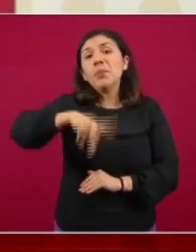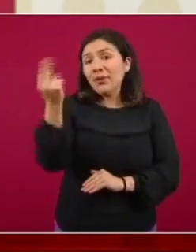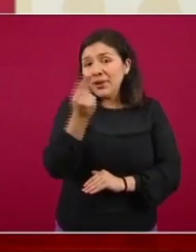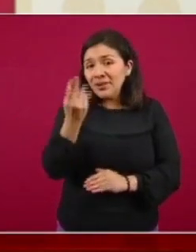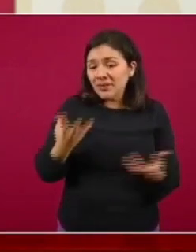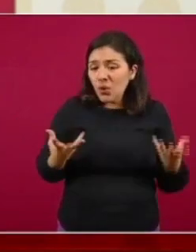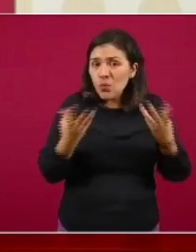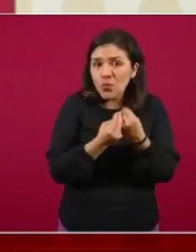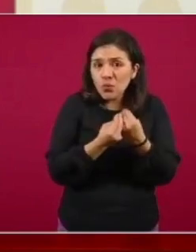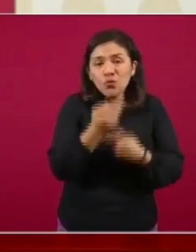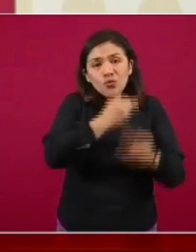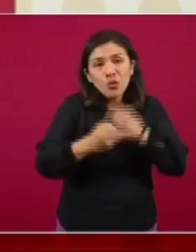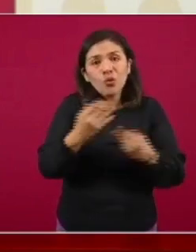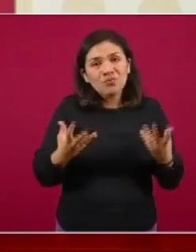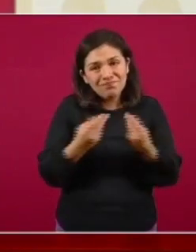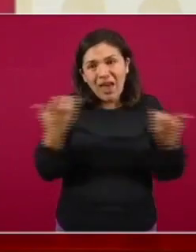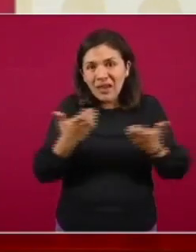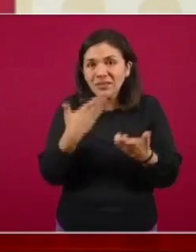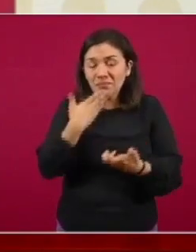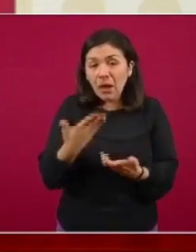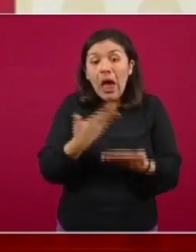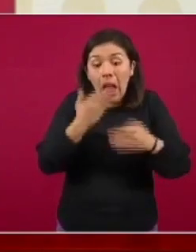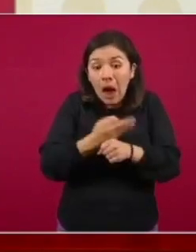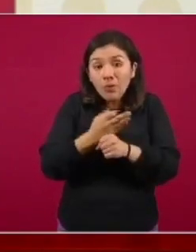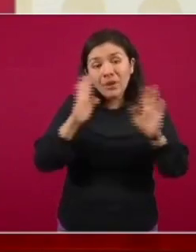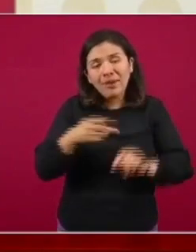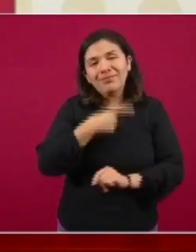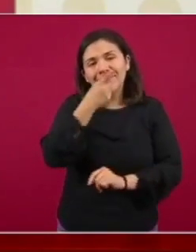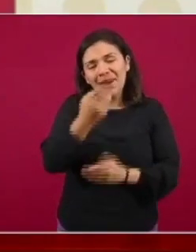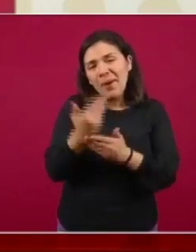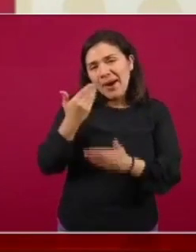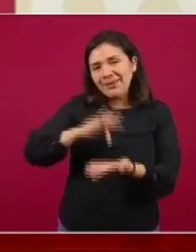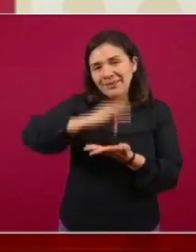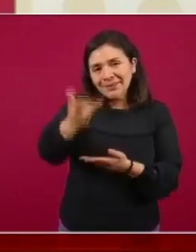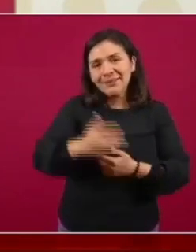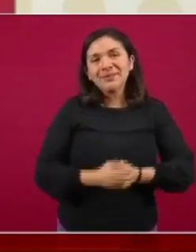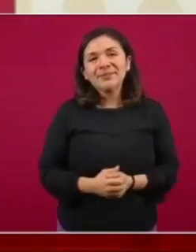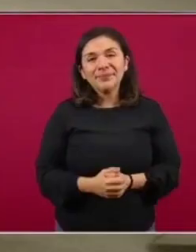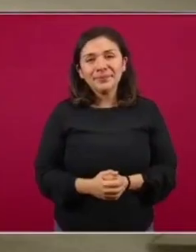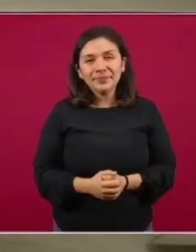pero sí necesitamos esta coordinación y el empuje de todos. Entonces ya desde ahora, muchas gracias. Hasta luego.